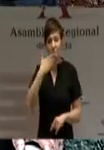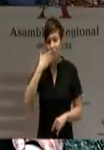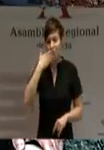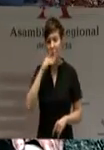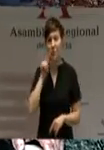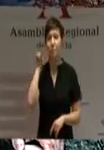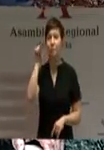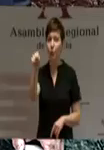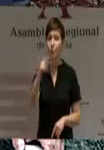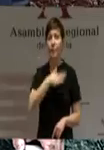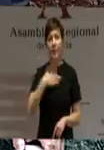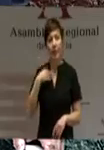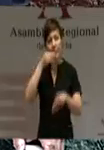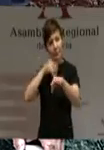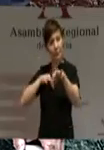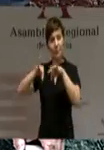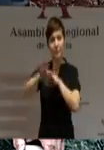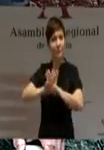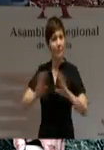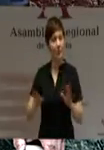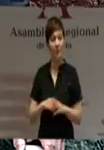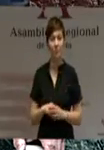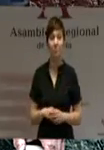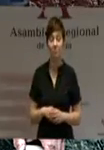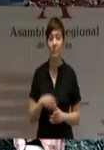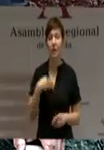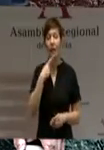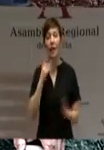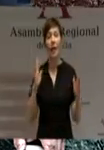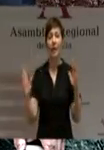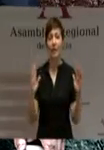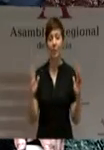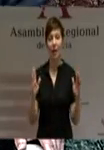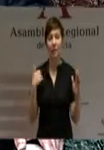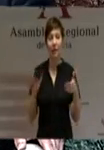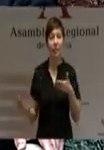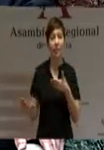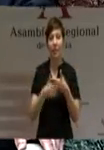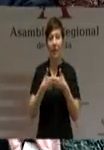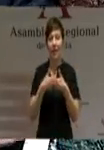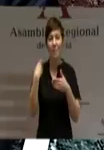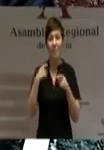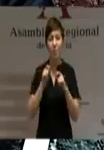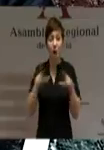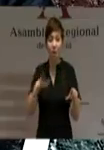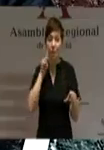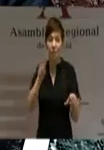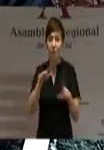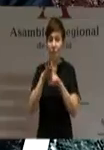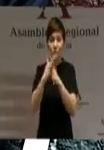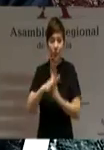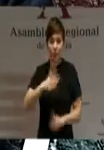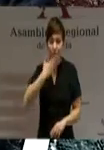sucesión. Se cierra, pues, esta etapa política del delfinato con el peor escenario posible, el